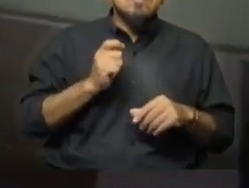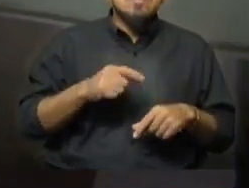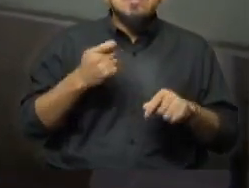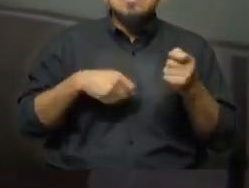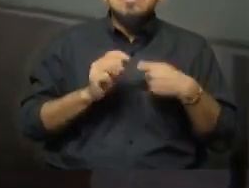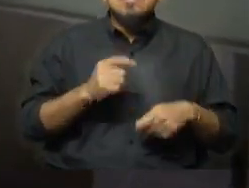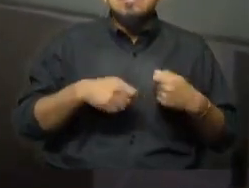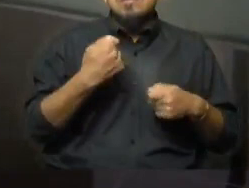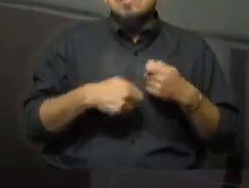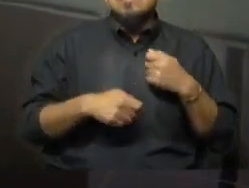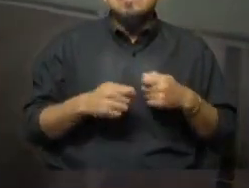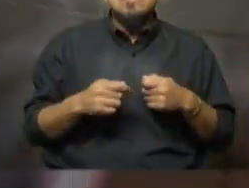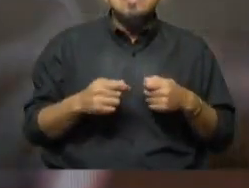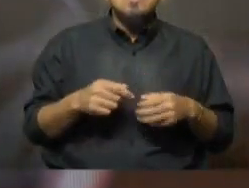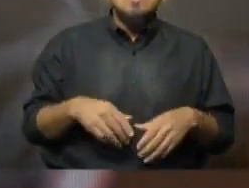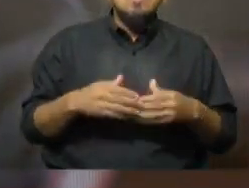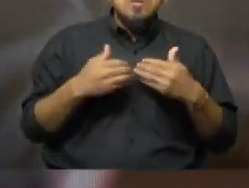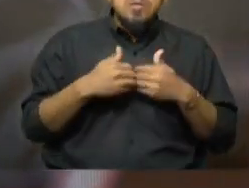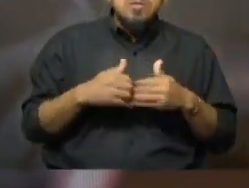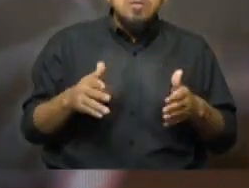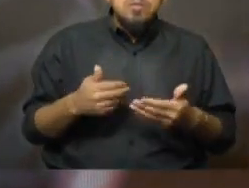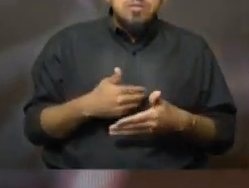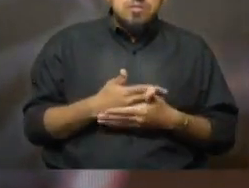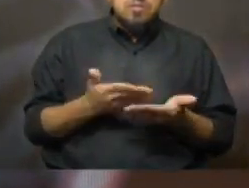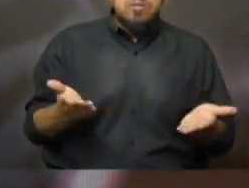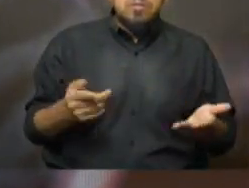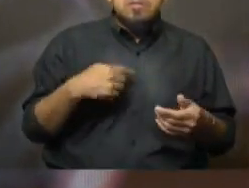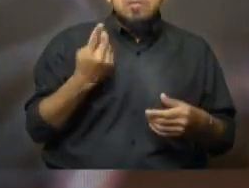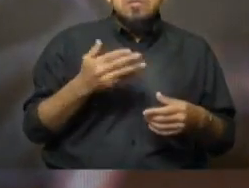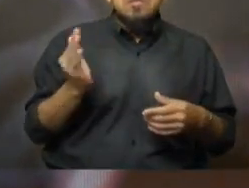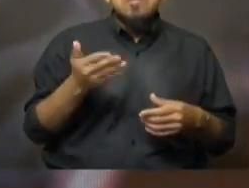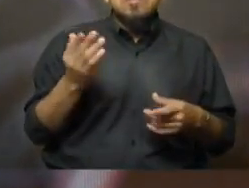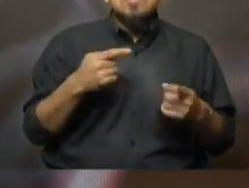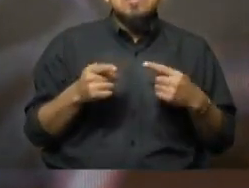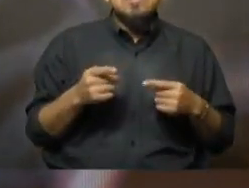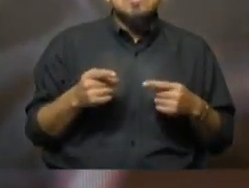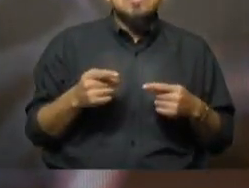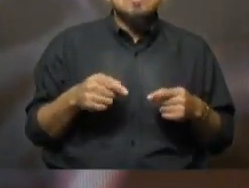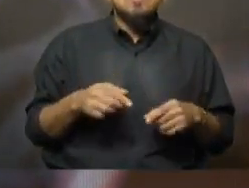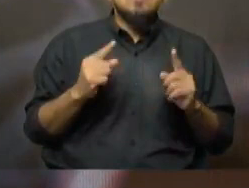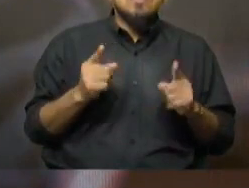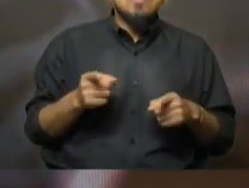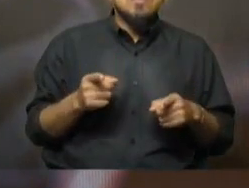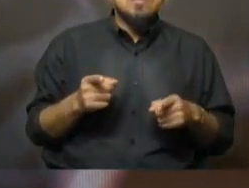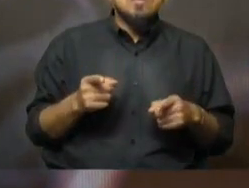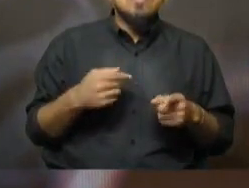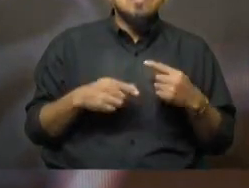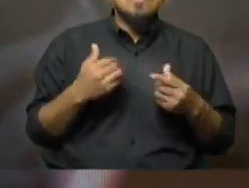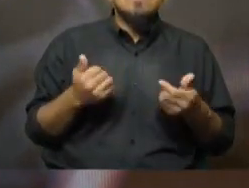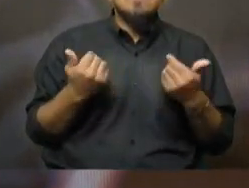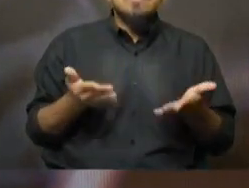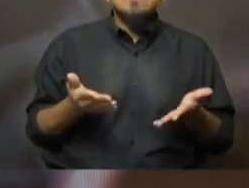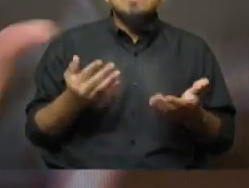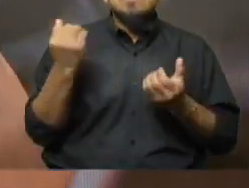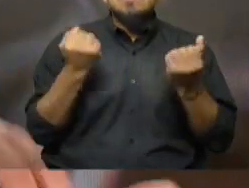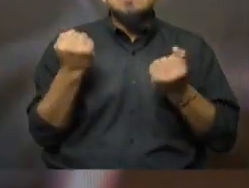claro. ticket. Bueno, empecemos a mostrar otras producciones y de esa forma también va a ser algo que beneficie